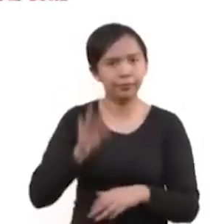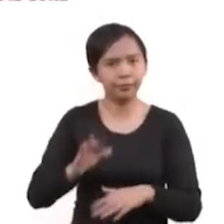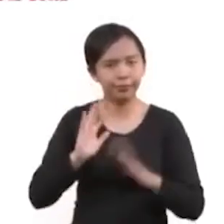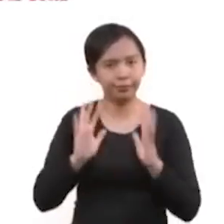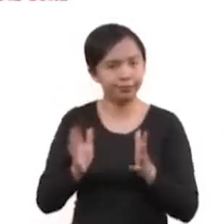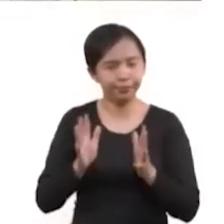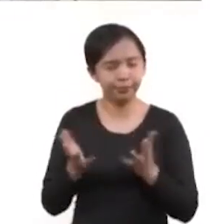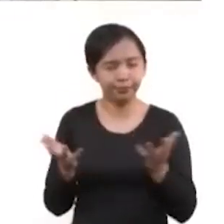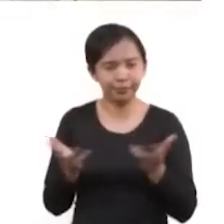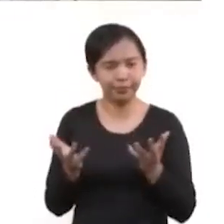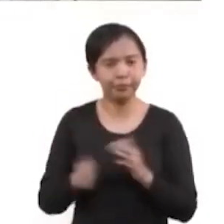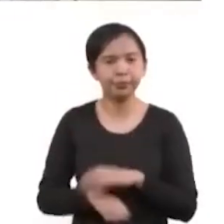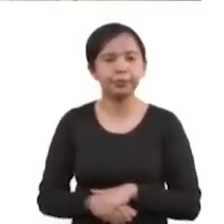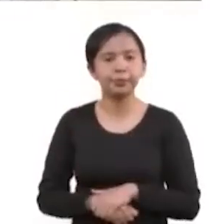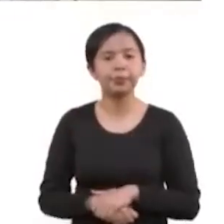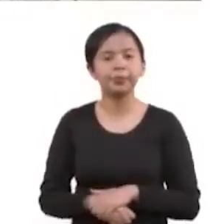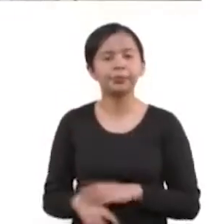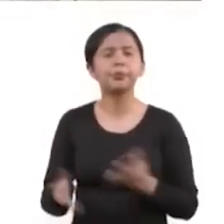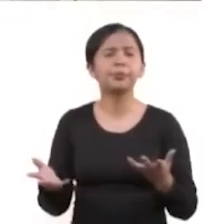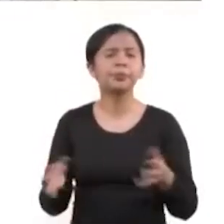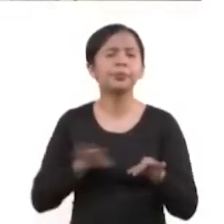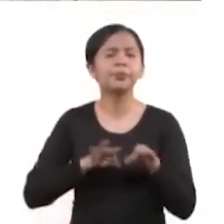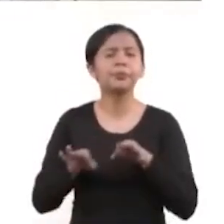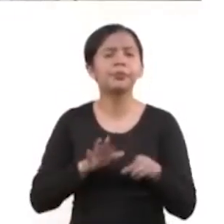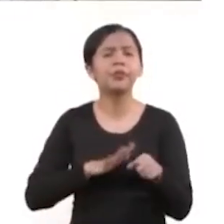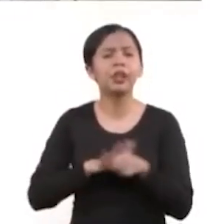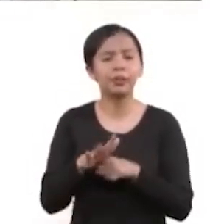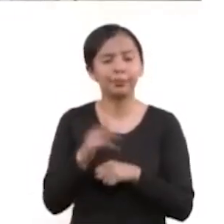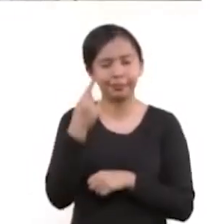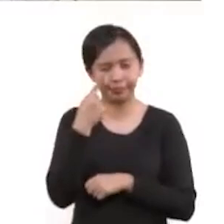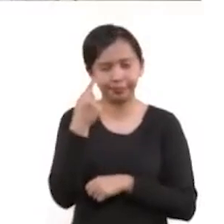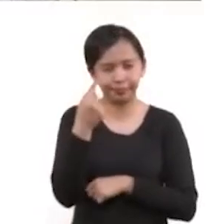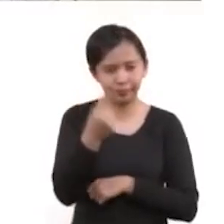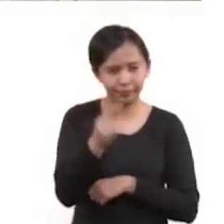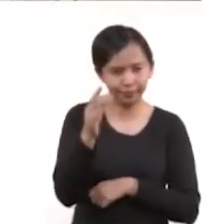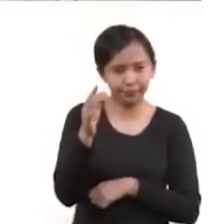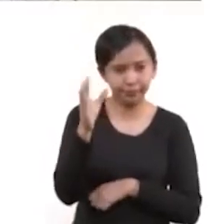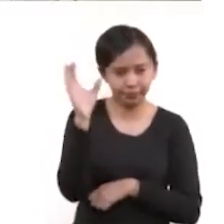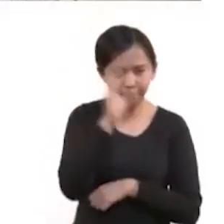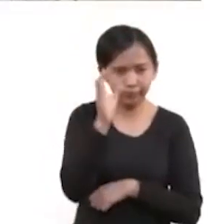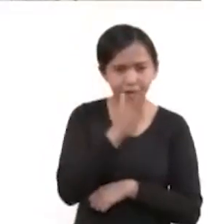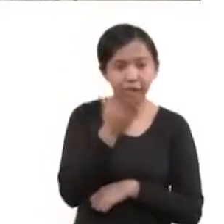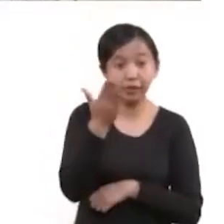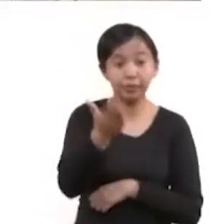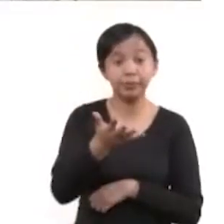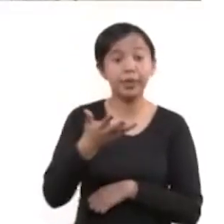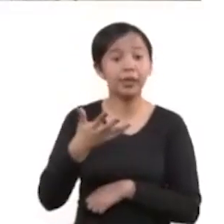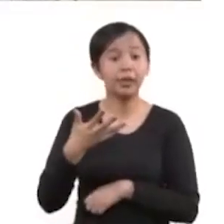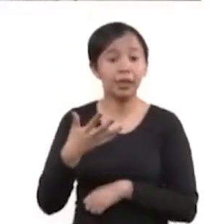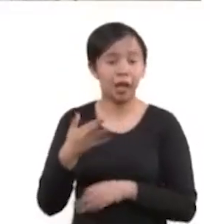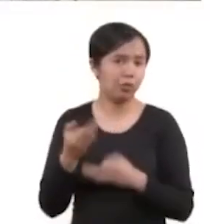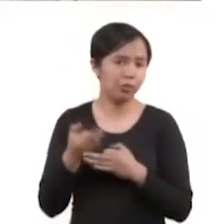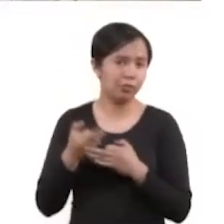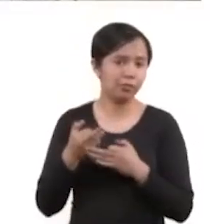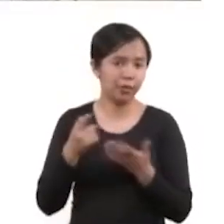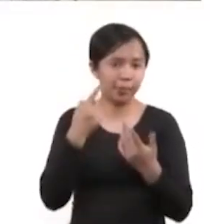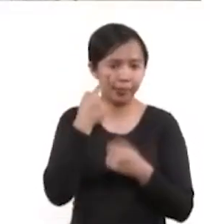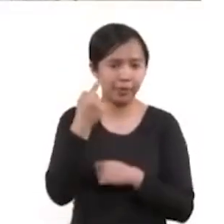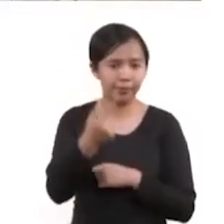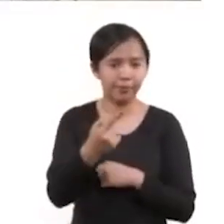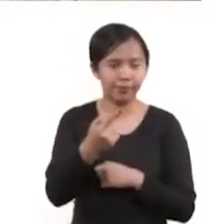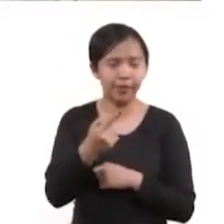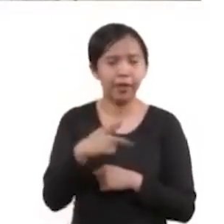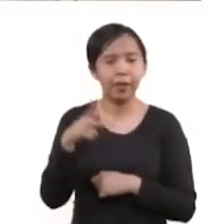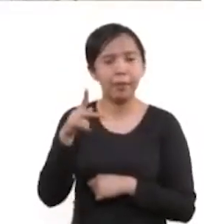los trabajos. Adelante. Estas son las condiciones en las que está actualmente. Las pilas,